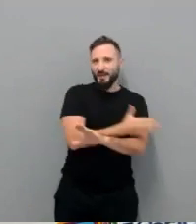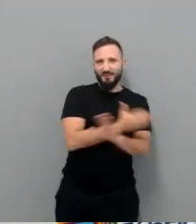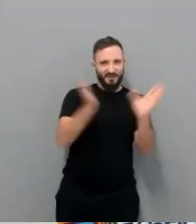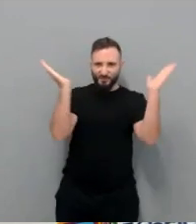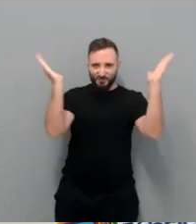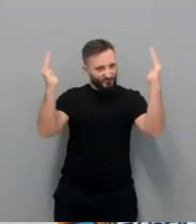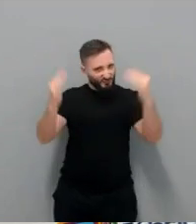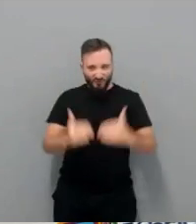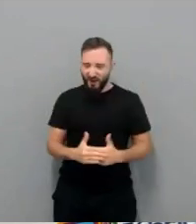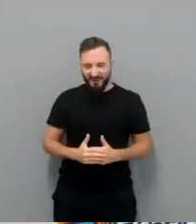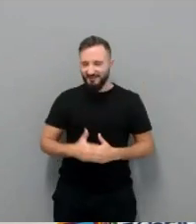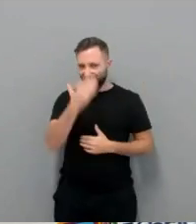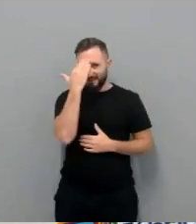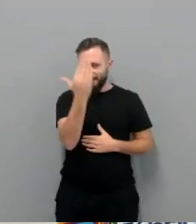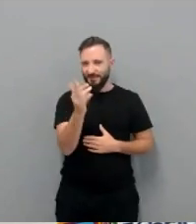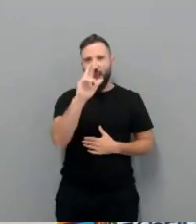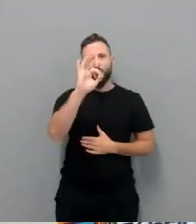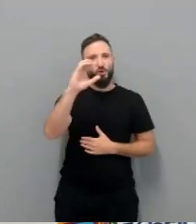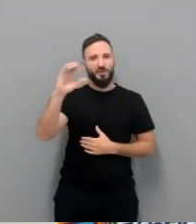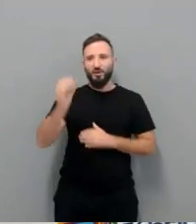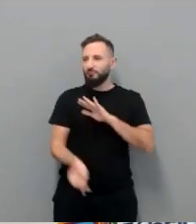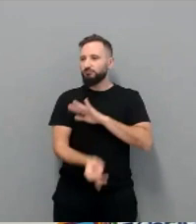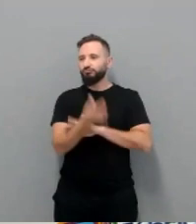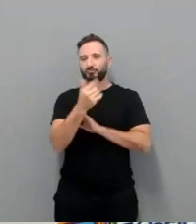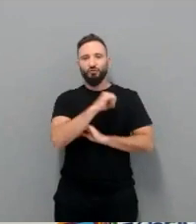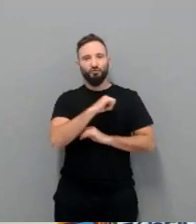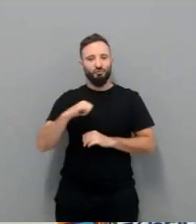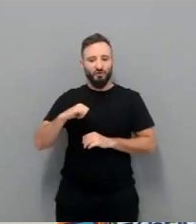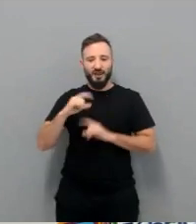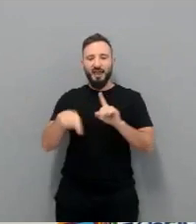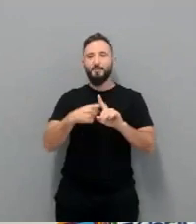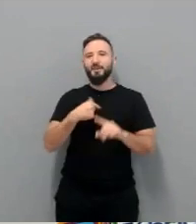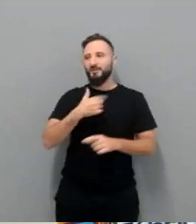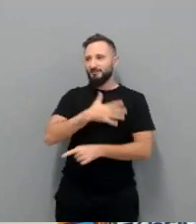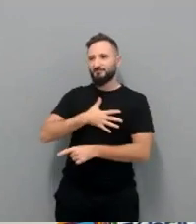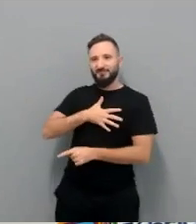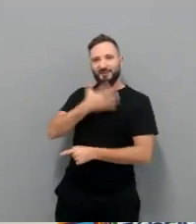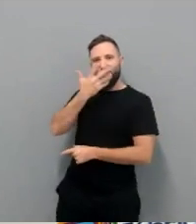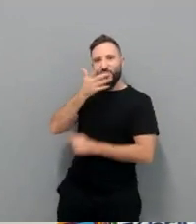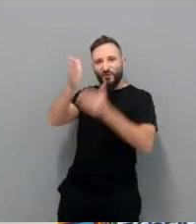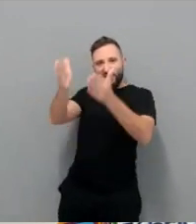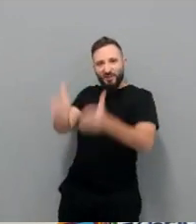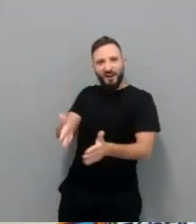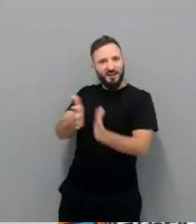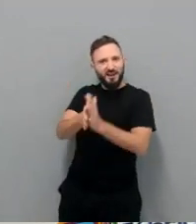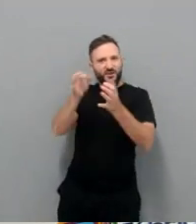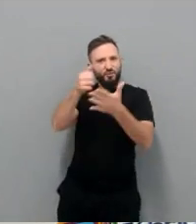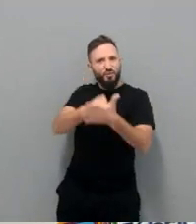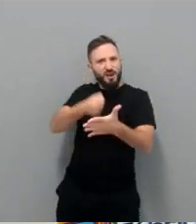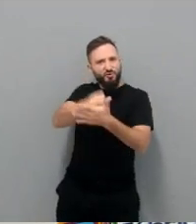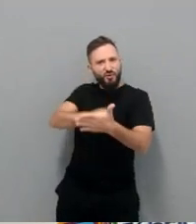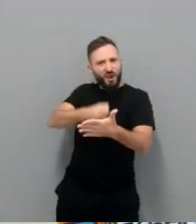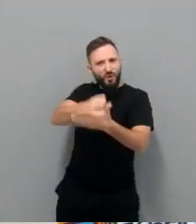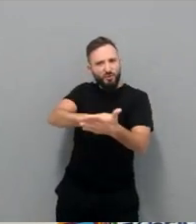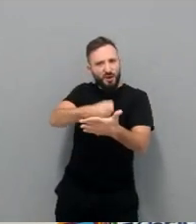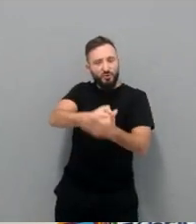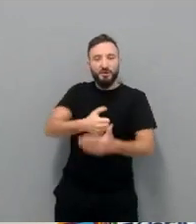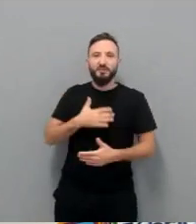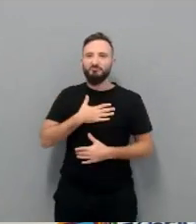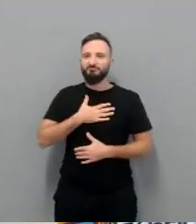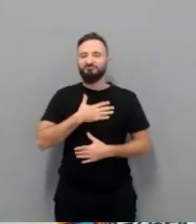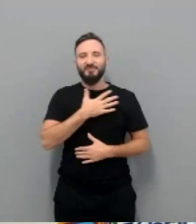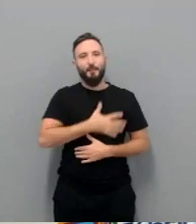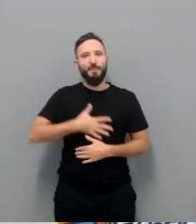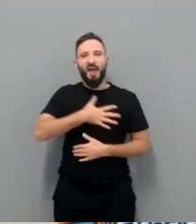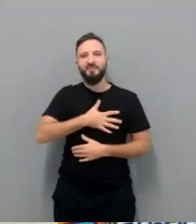preparar, ha sido Rocío sola, y además tengo el placer de conocerla y ella es súper luchadora, así que un placer de que estés